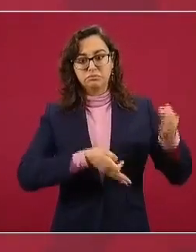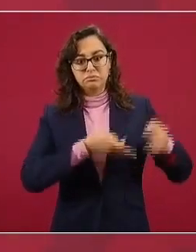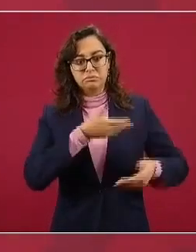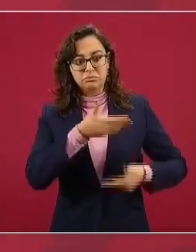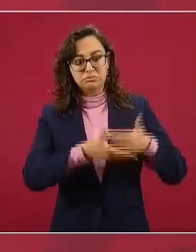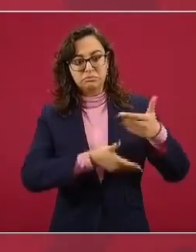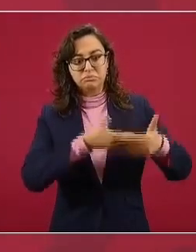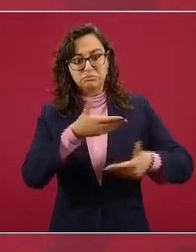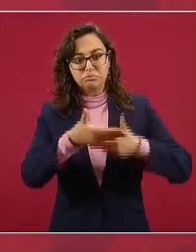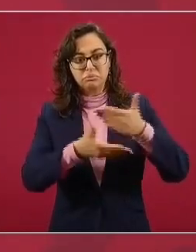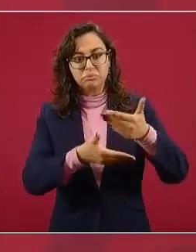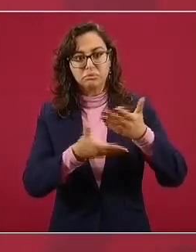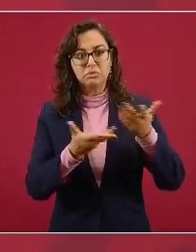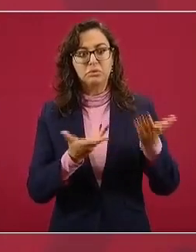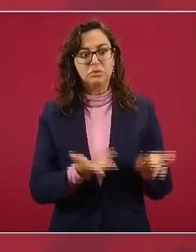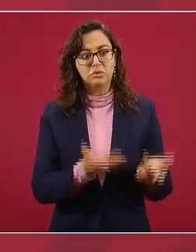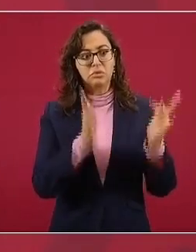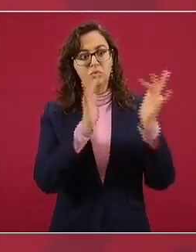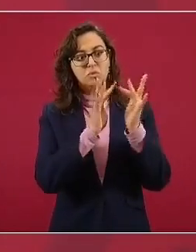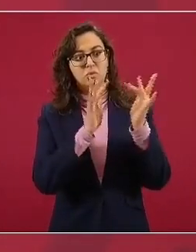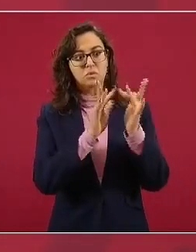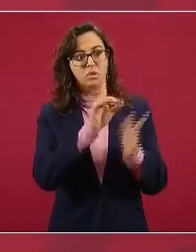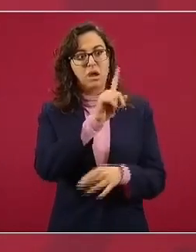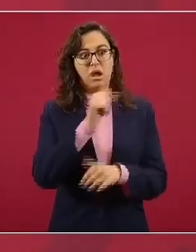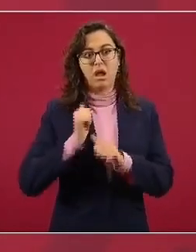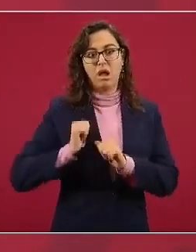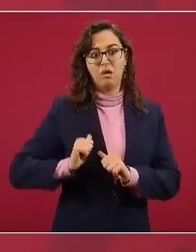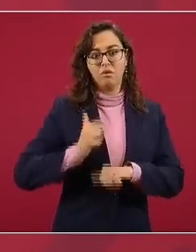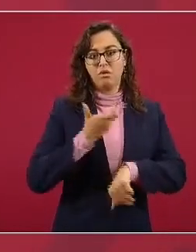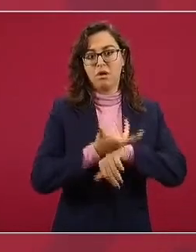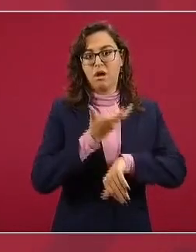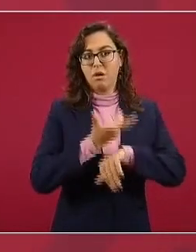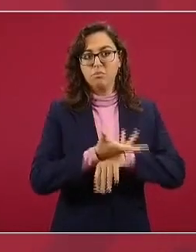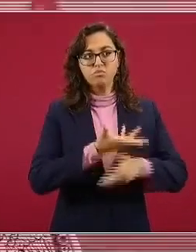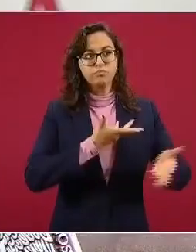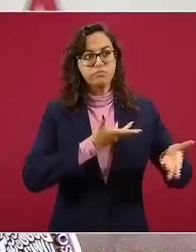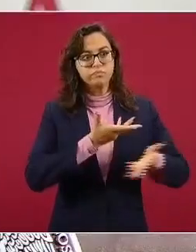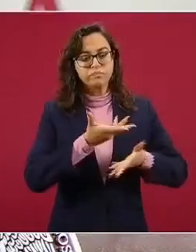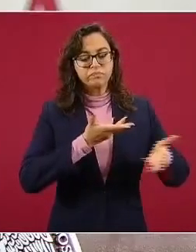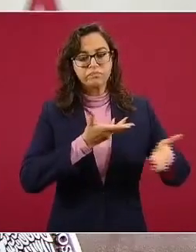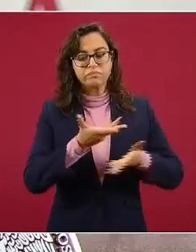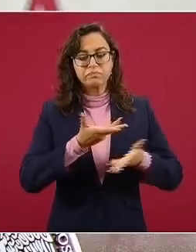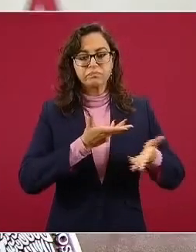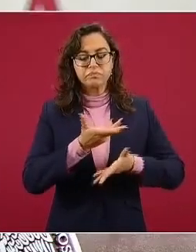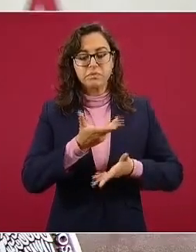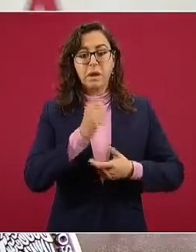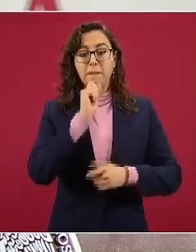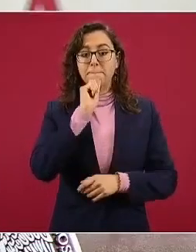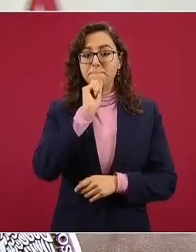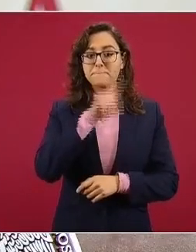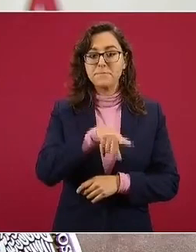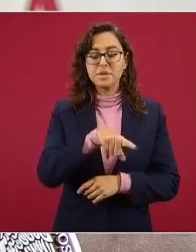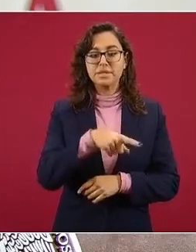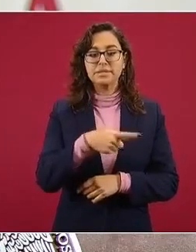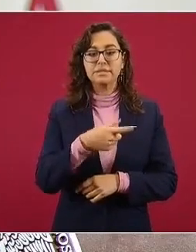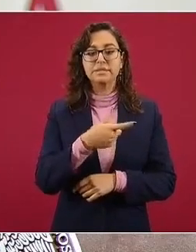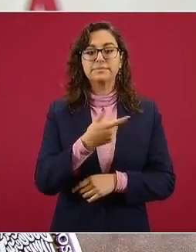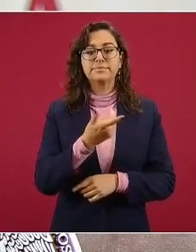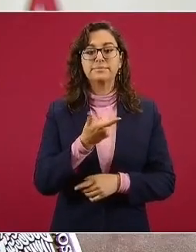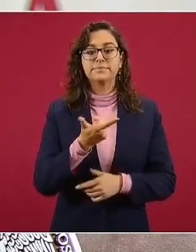mantenido comunicación con autoridades en Estados Unidos y desde luego con las